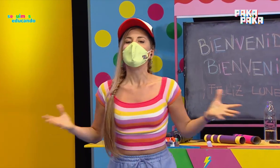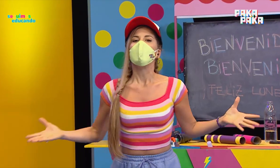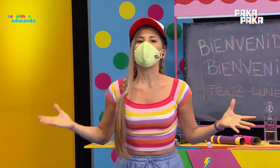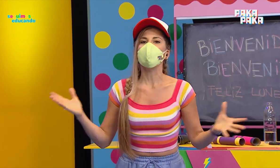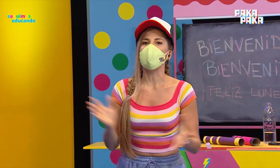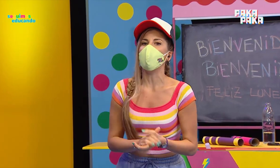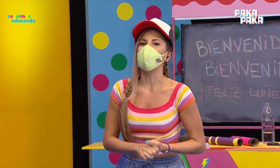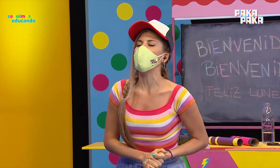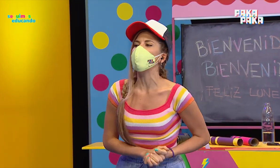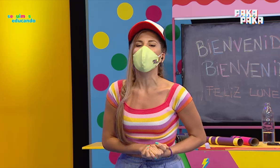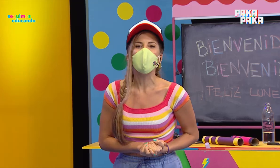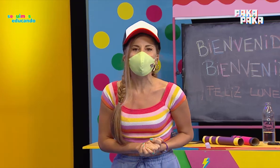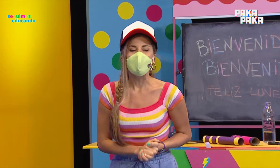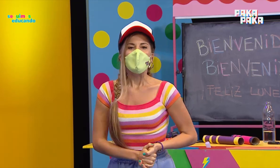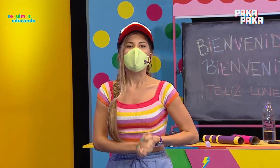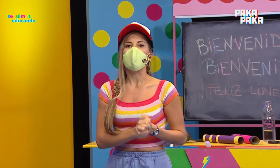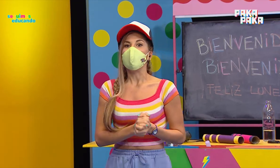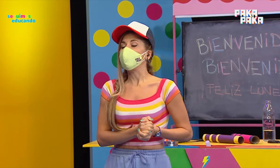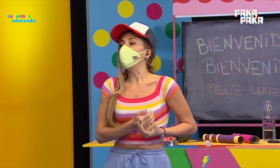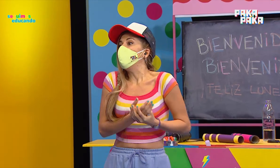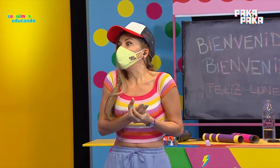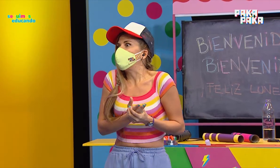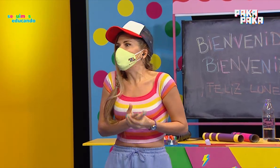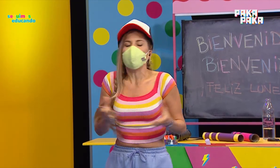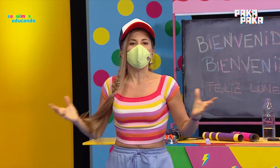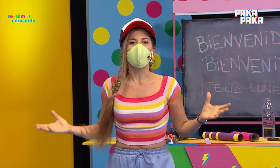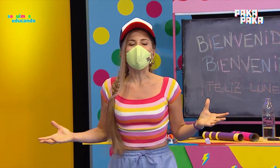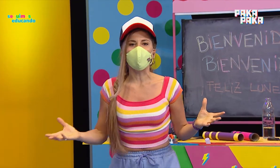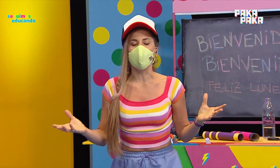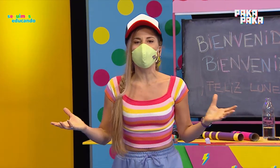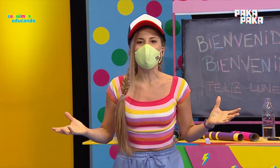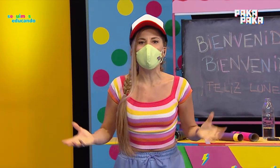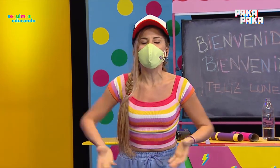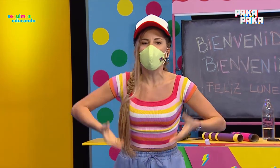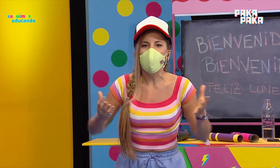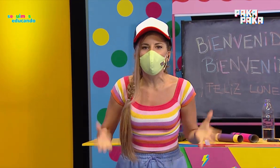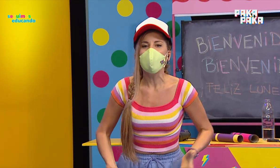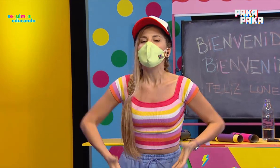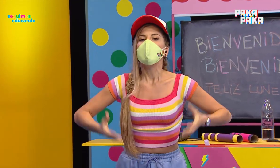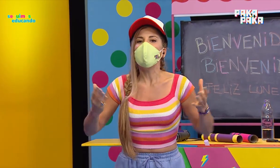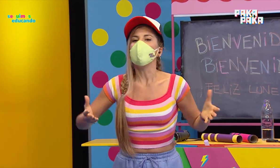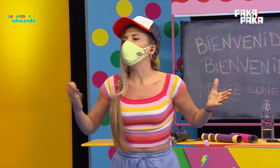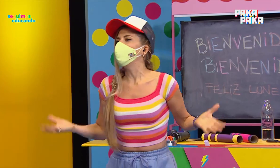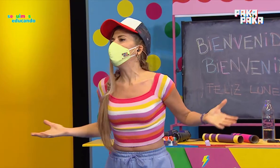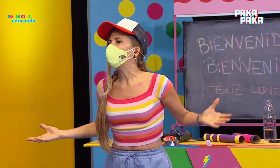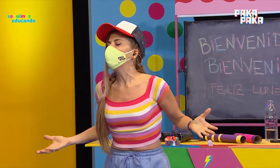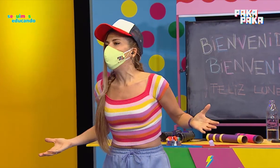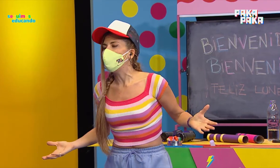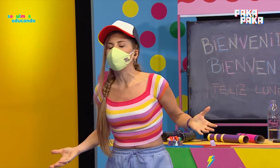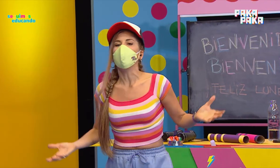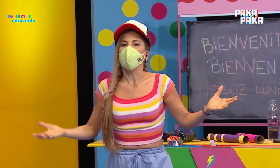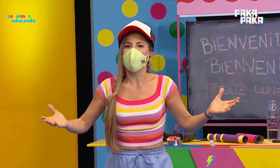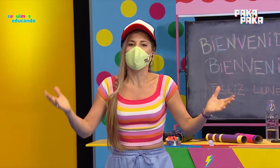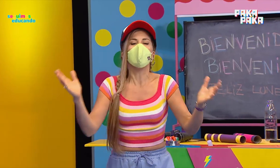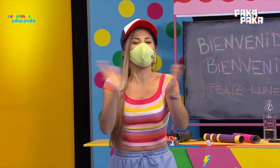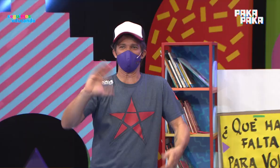Taurina, aquí ya con un año más. En este momento tan particular, mundial, y los cumplí, y merezco un